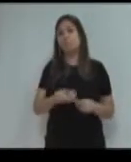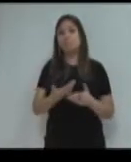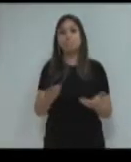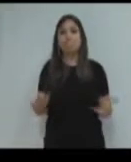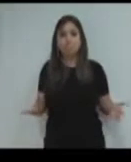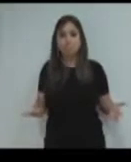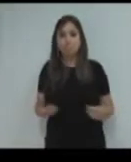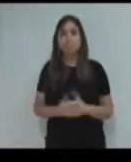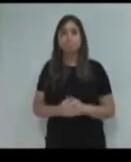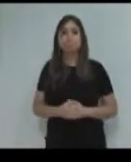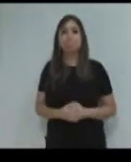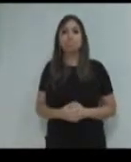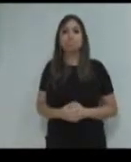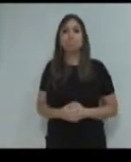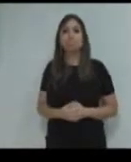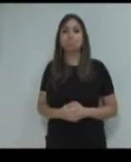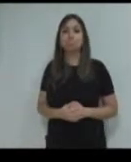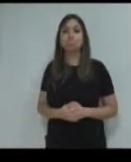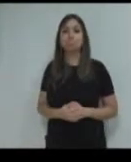Entonces,